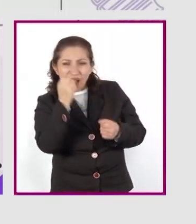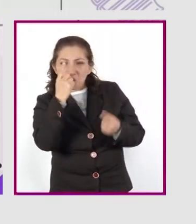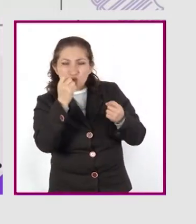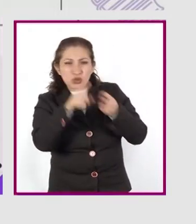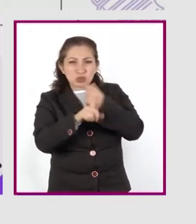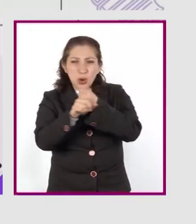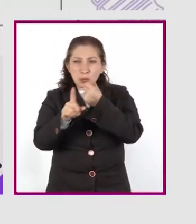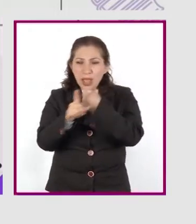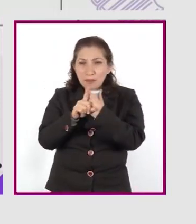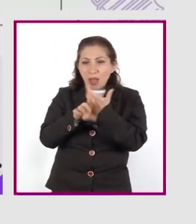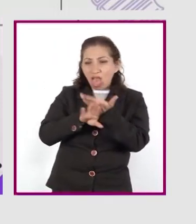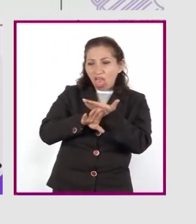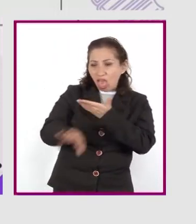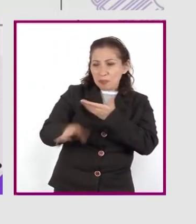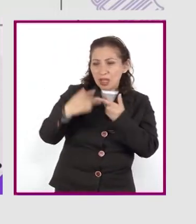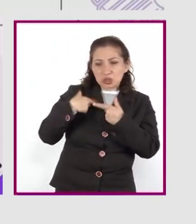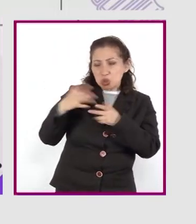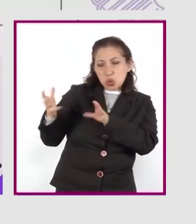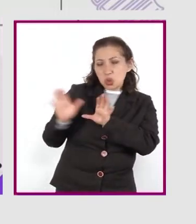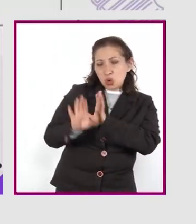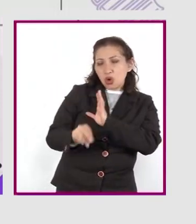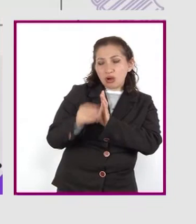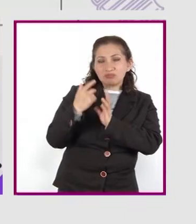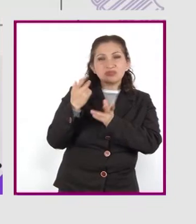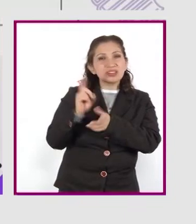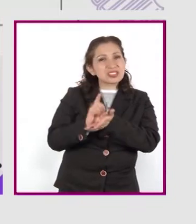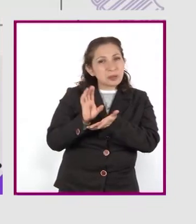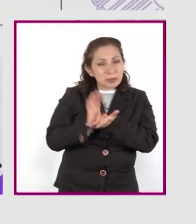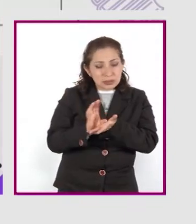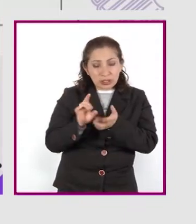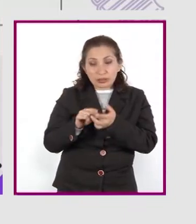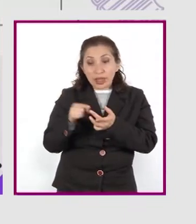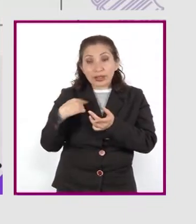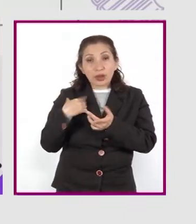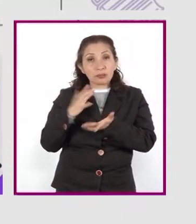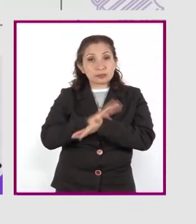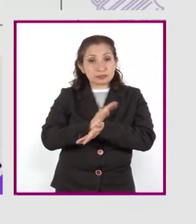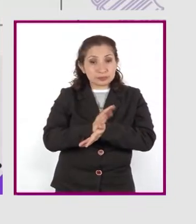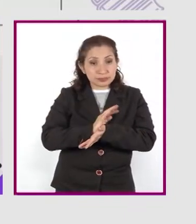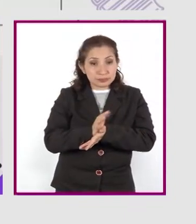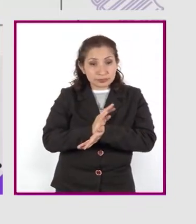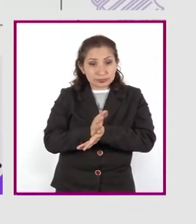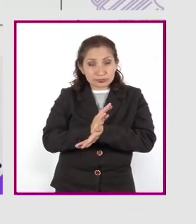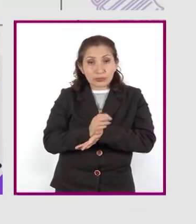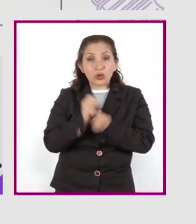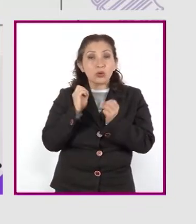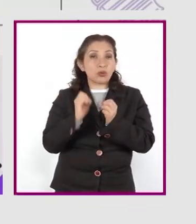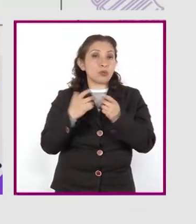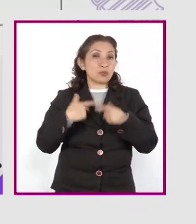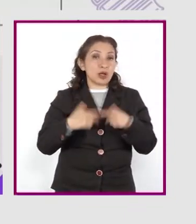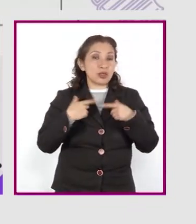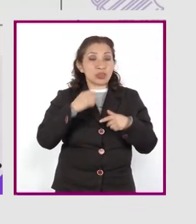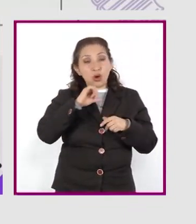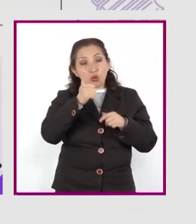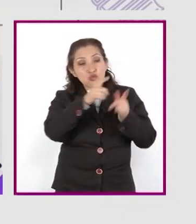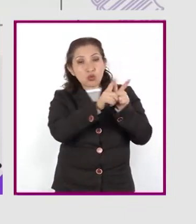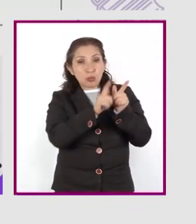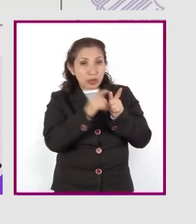situaciones como la exclusión de las personas con discapacidad que se discrimina a las personas de alguna etnia o a